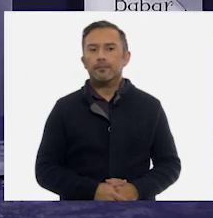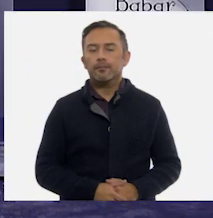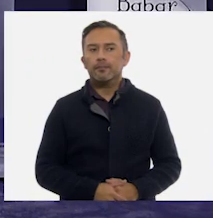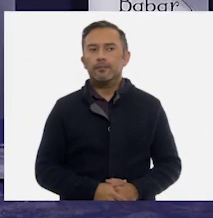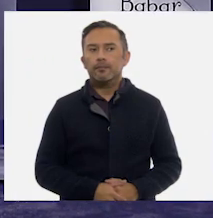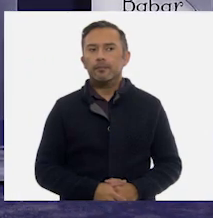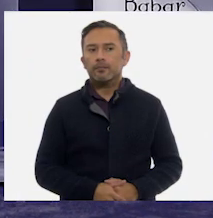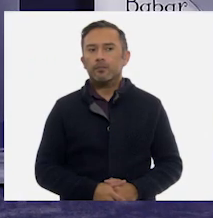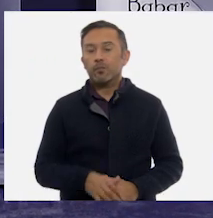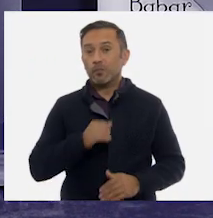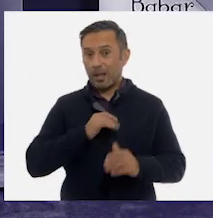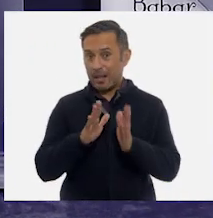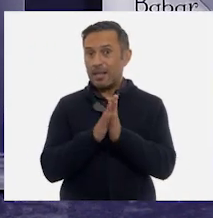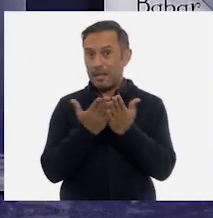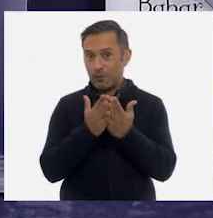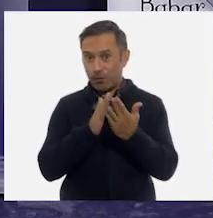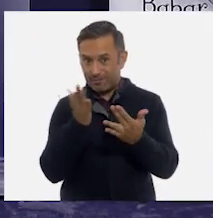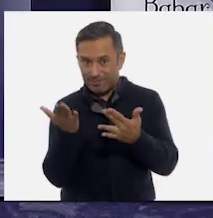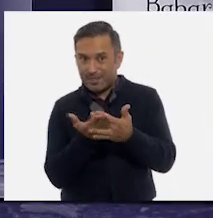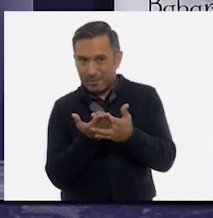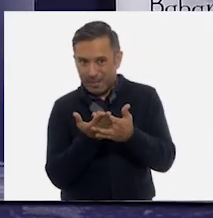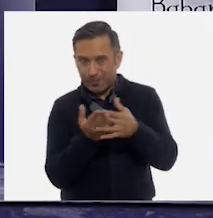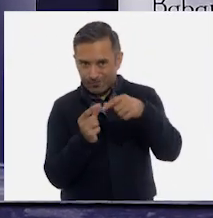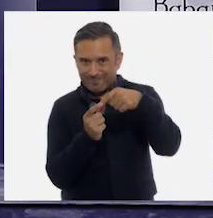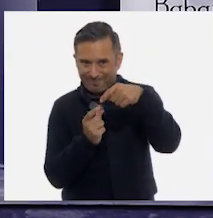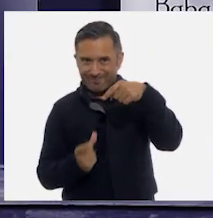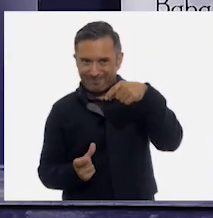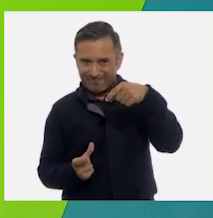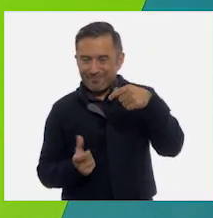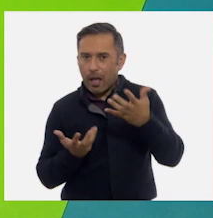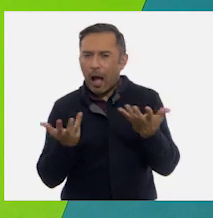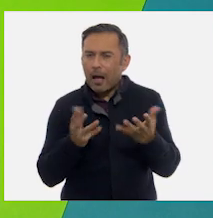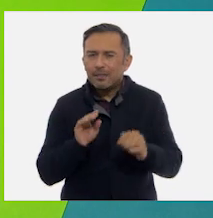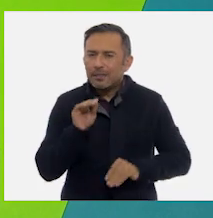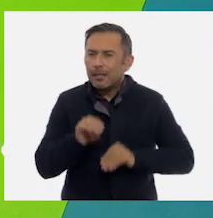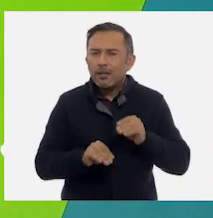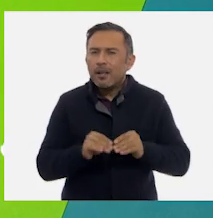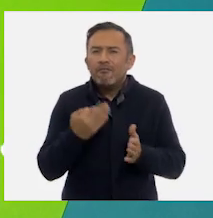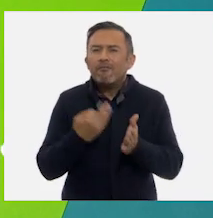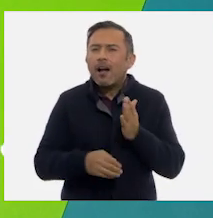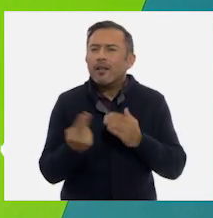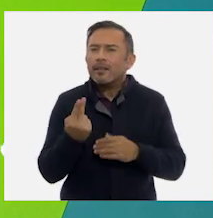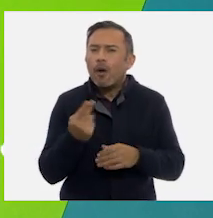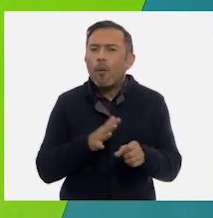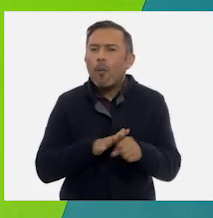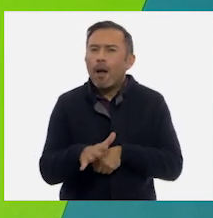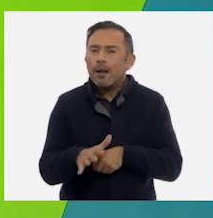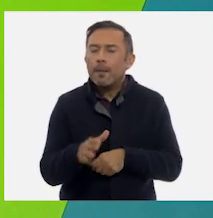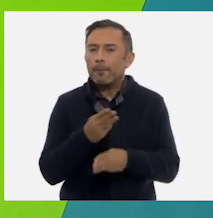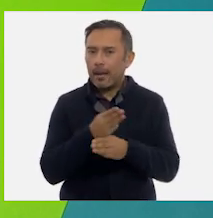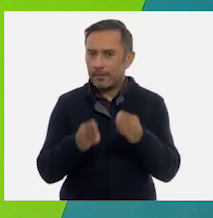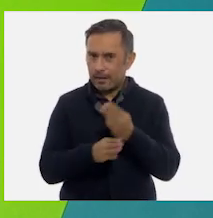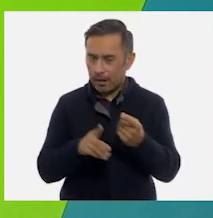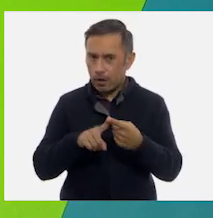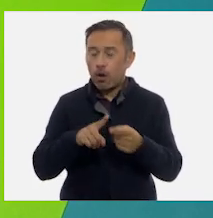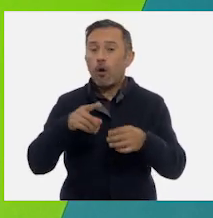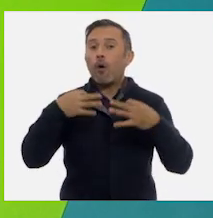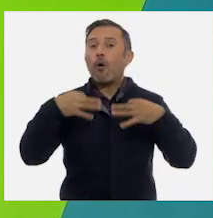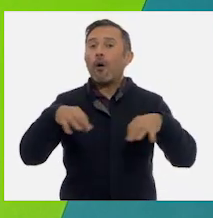Para hacer un separador de libros necesitas hojas de colores,